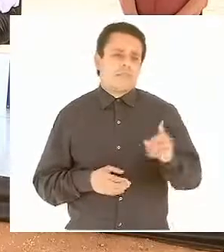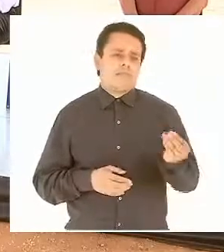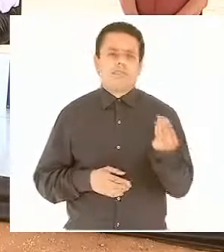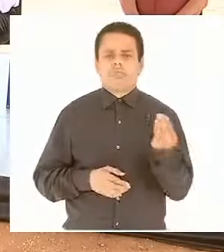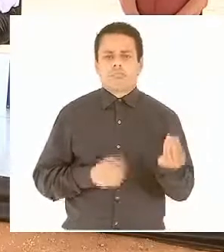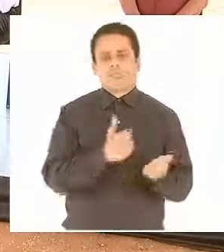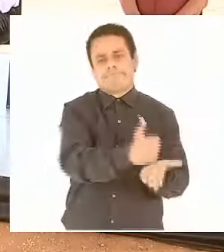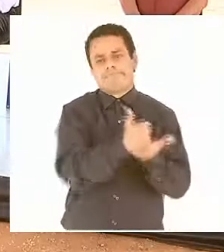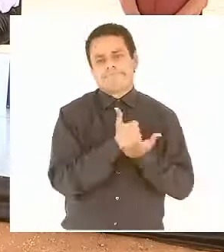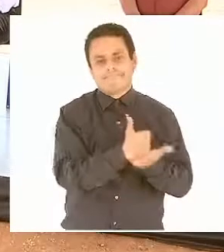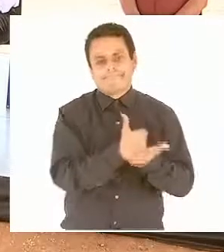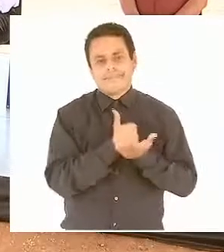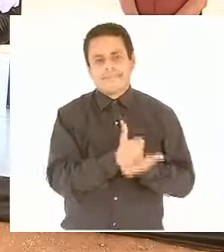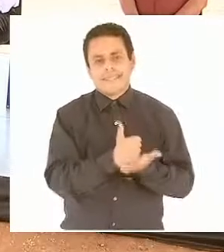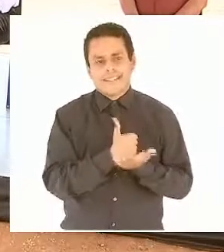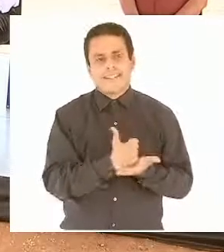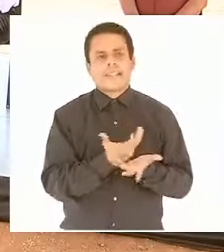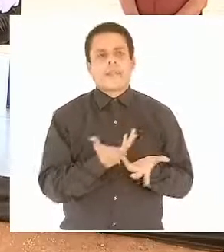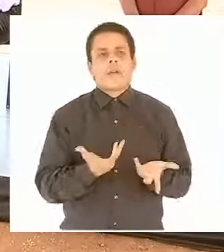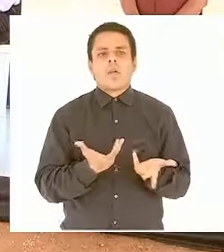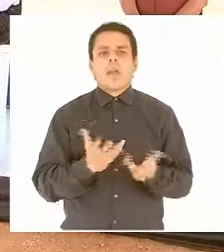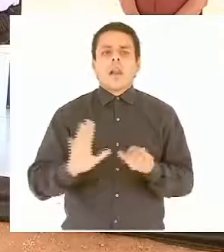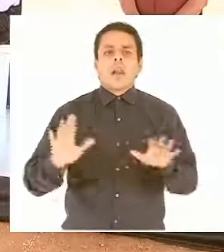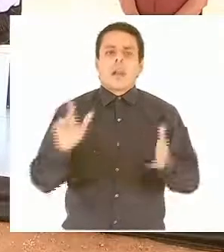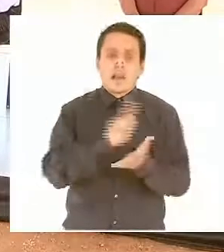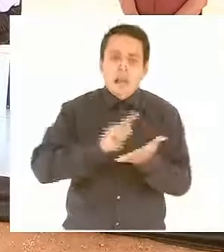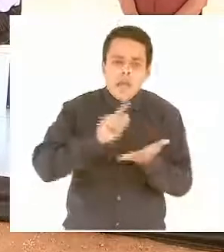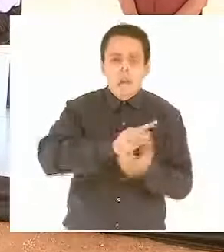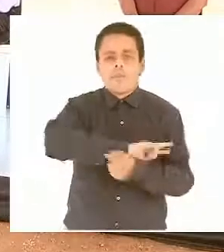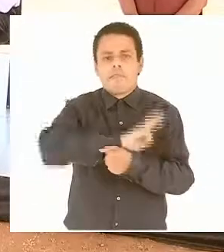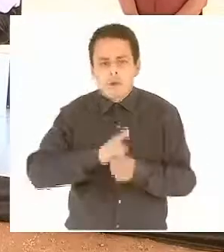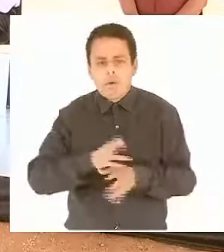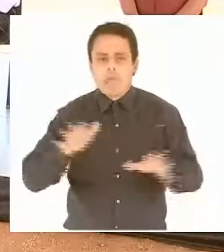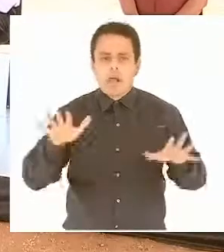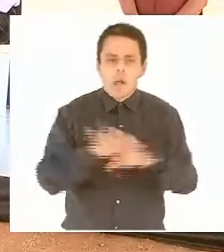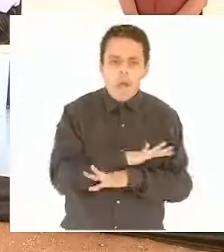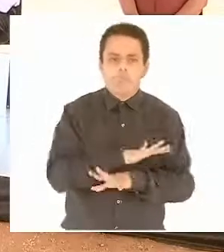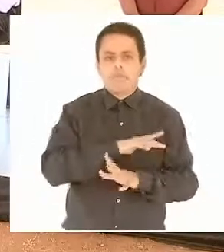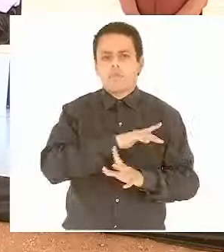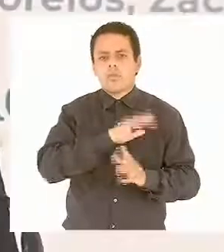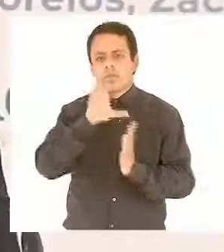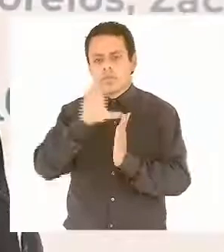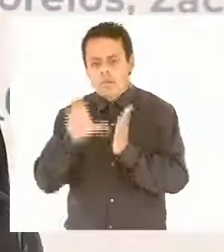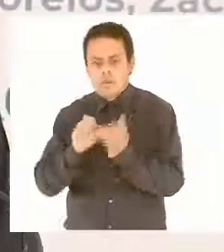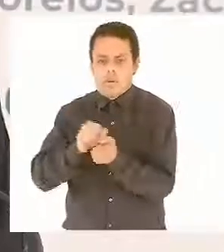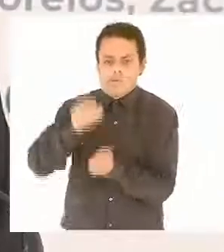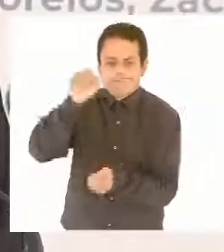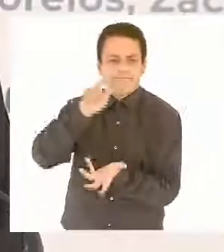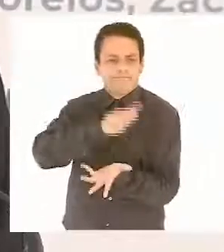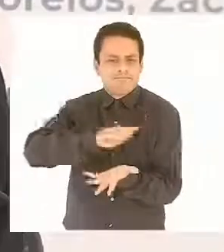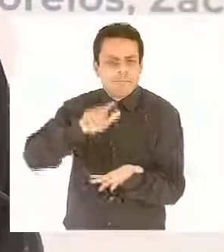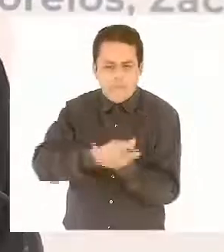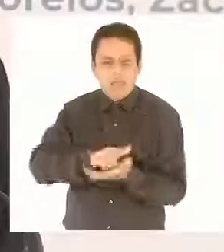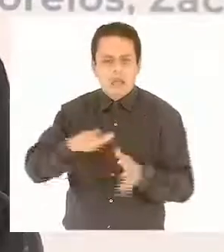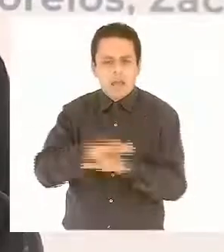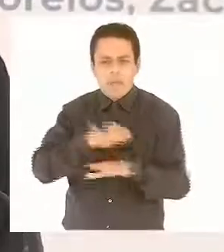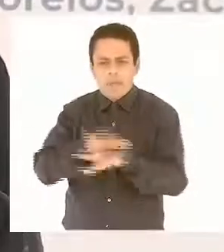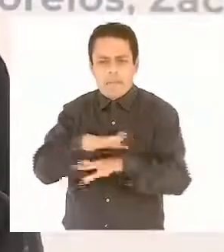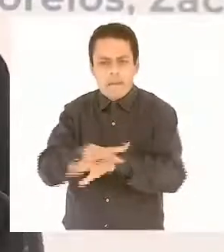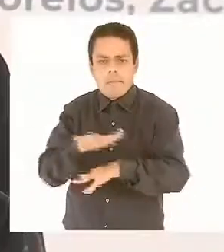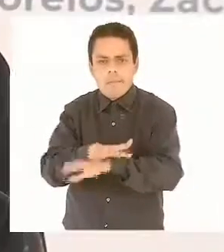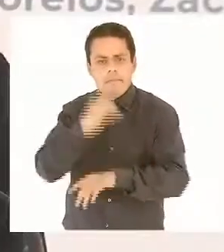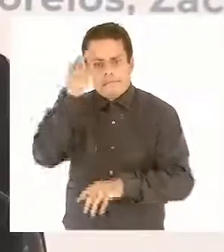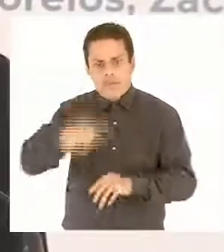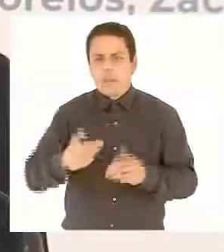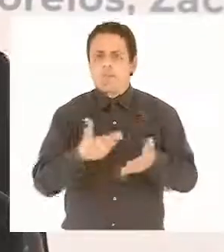ayudado muchísimo en las reformas legales, constitucionales, para ir adecuando el marco legal a